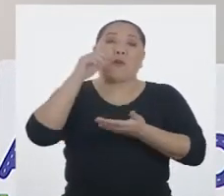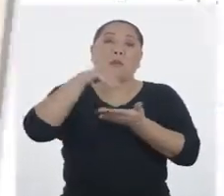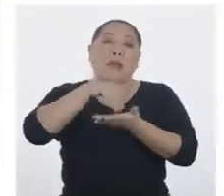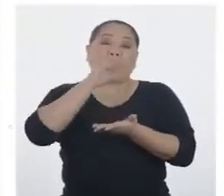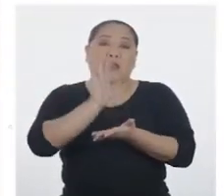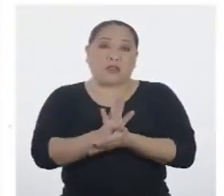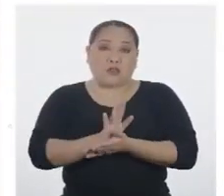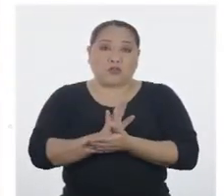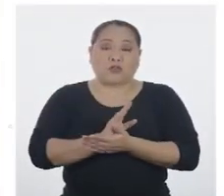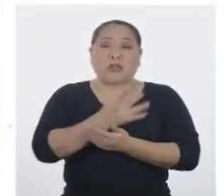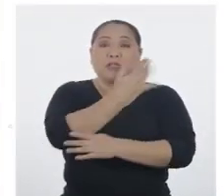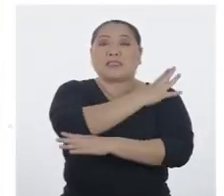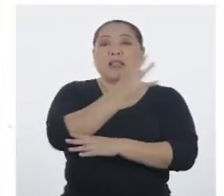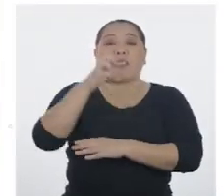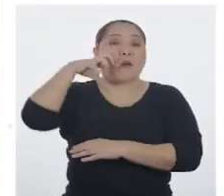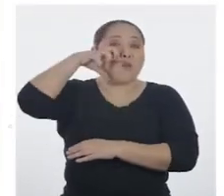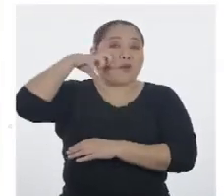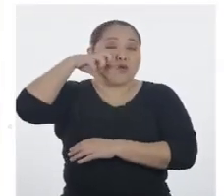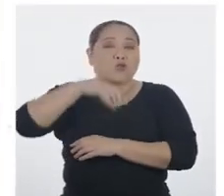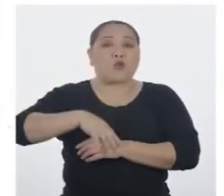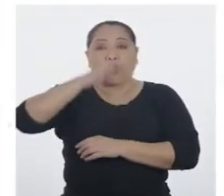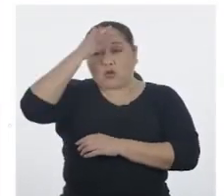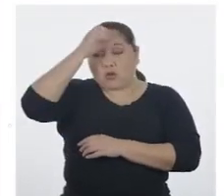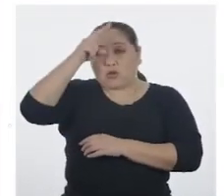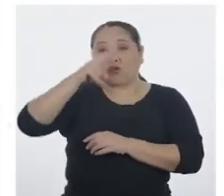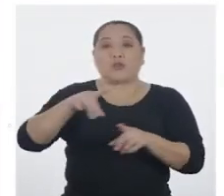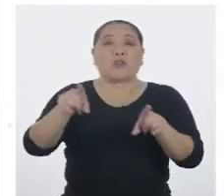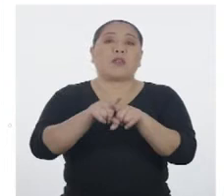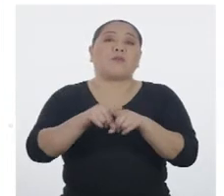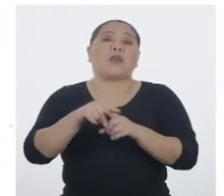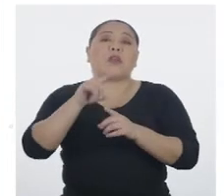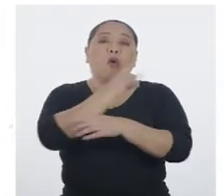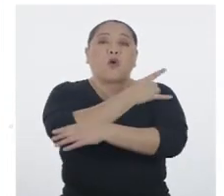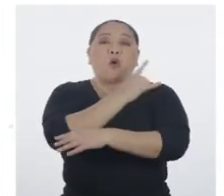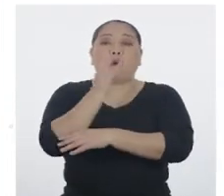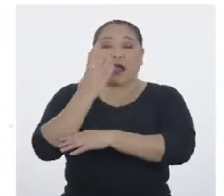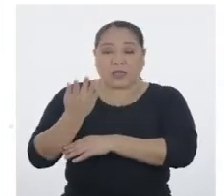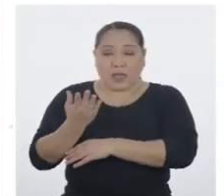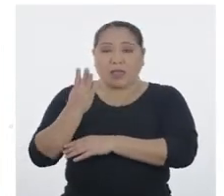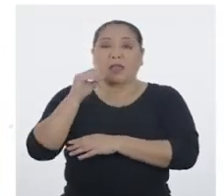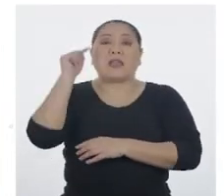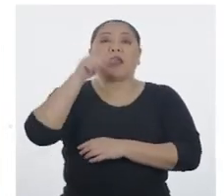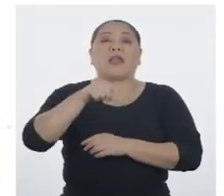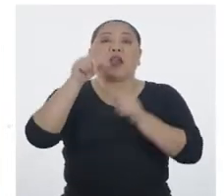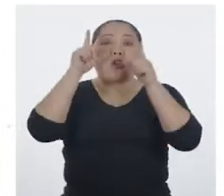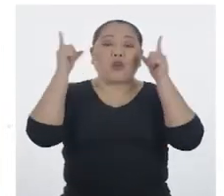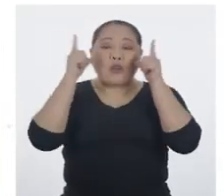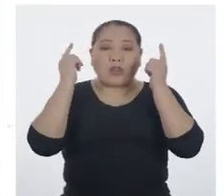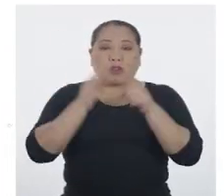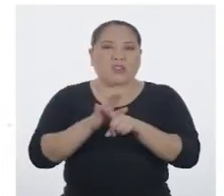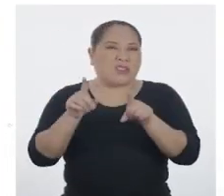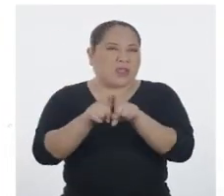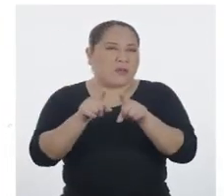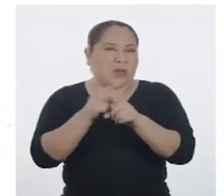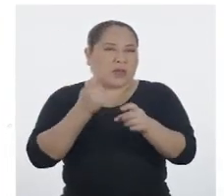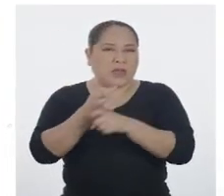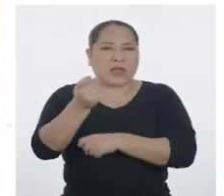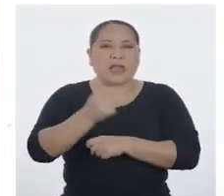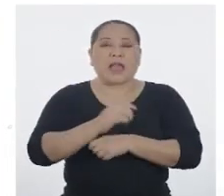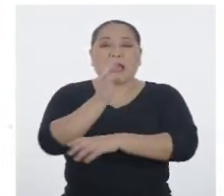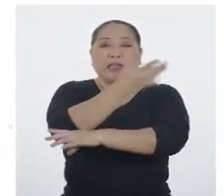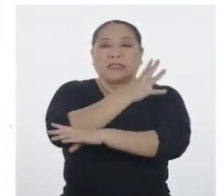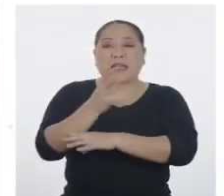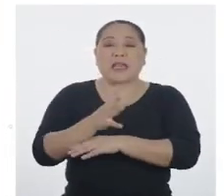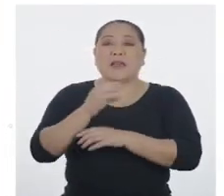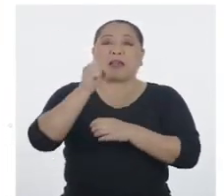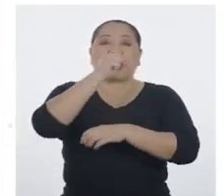departamentos de Madre de Dios, la selva de Puno y Cusco, así como Ucayali y Loreto. En algunas ocasiones afecta también la